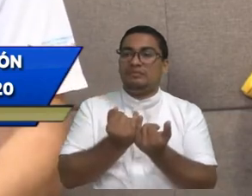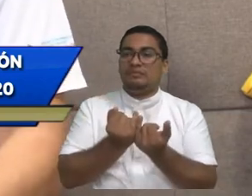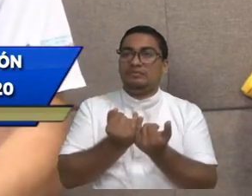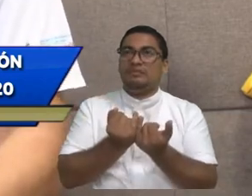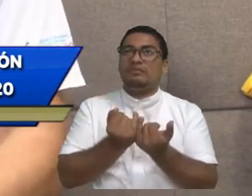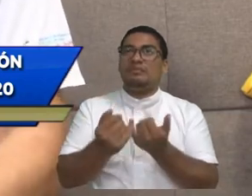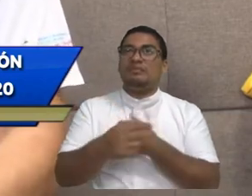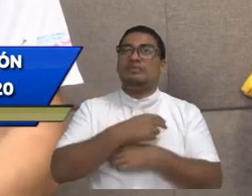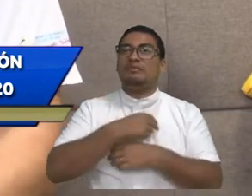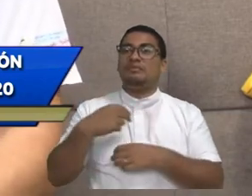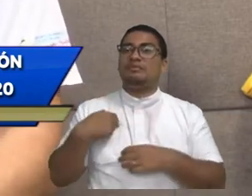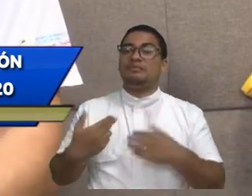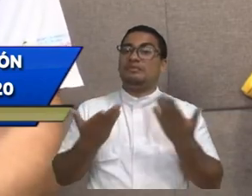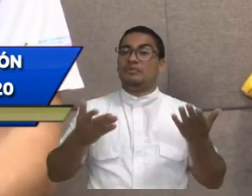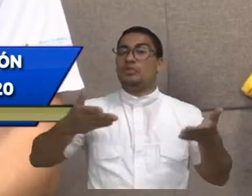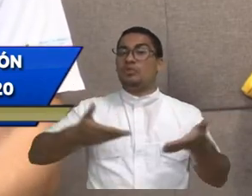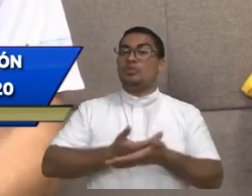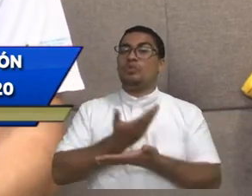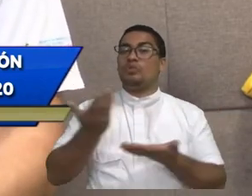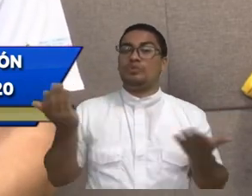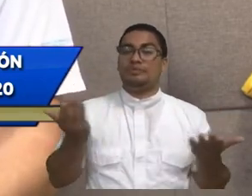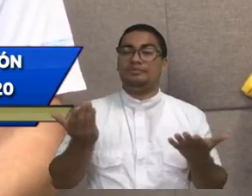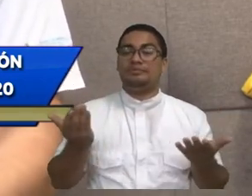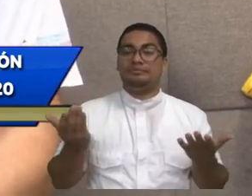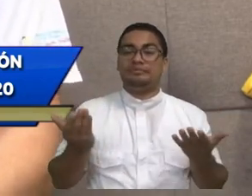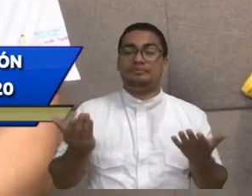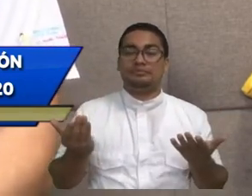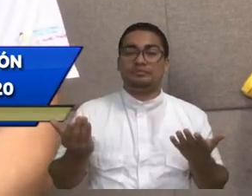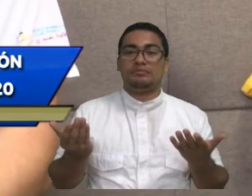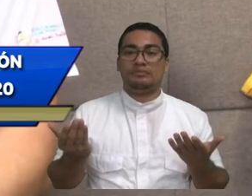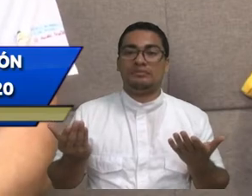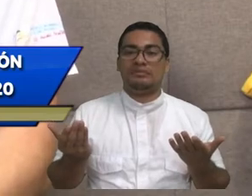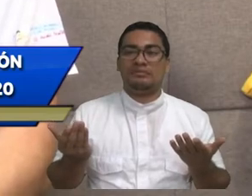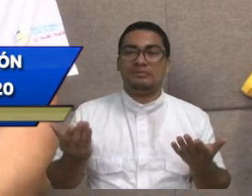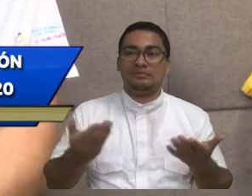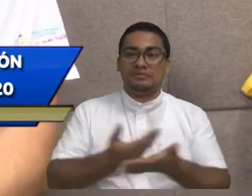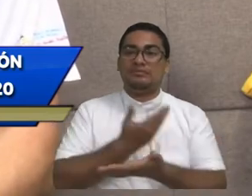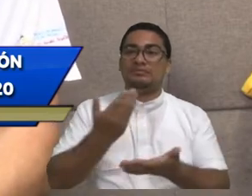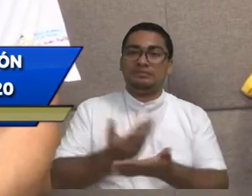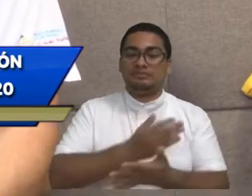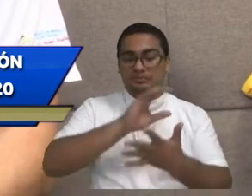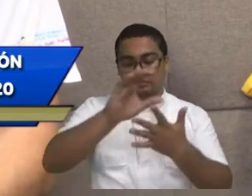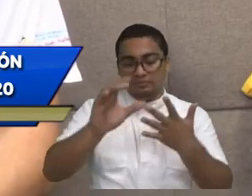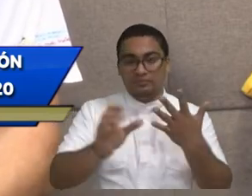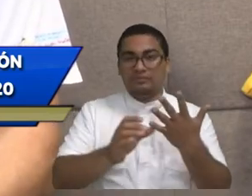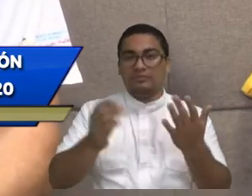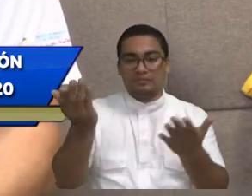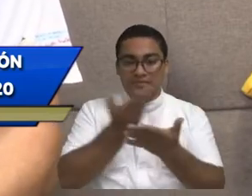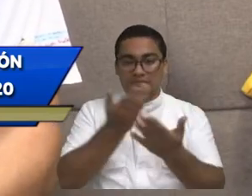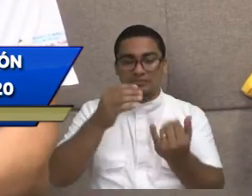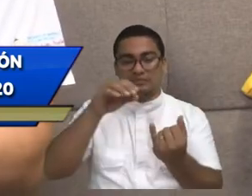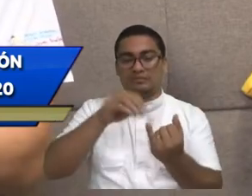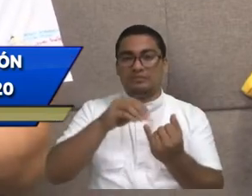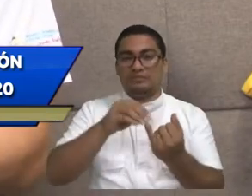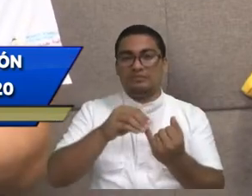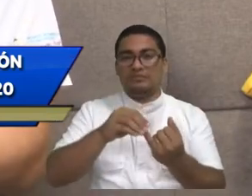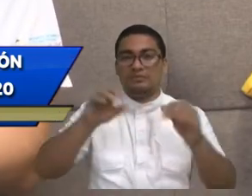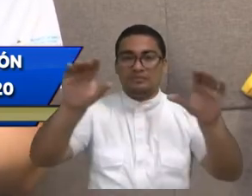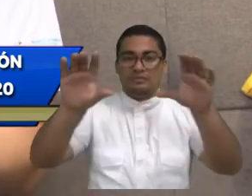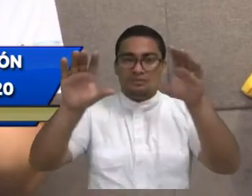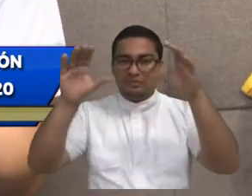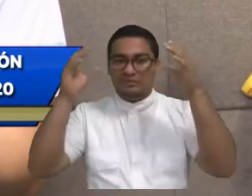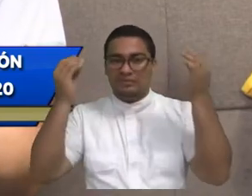la actualización y creación de nuevas carreras técnicas y tecnológicas así como cursos